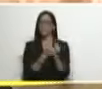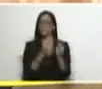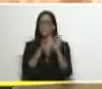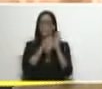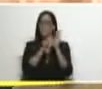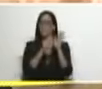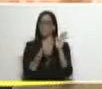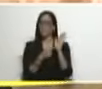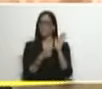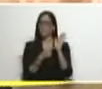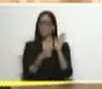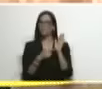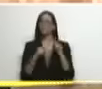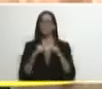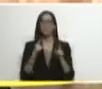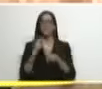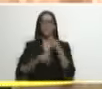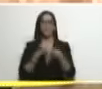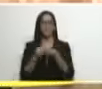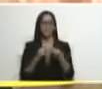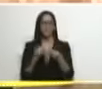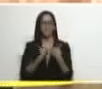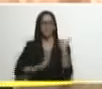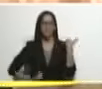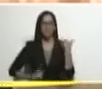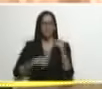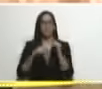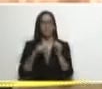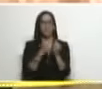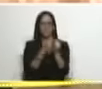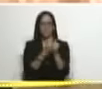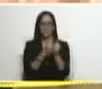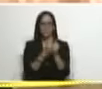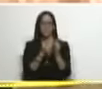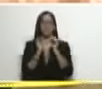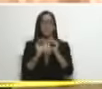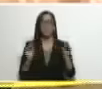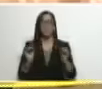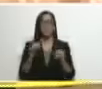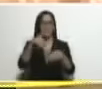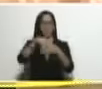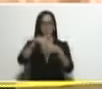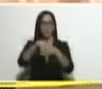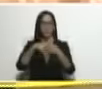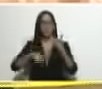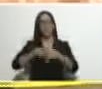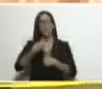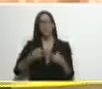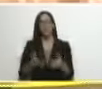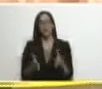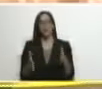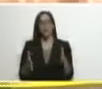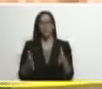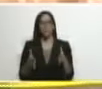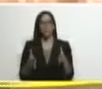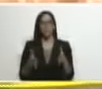Pero hice lo que tenía que hacer un interino, convocar elecciones. Y luego ganamos.